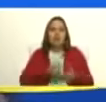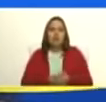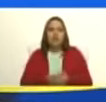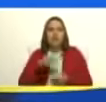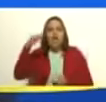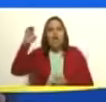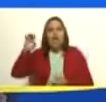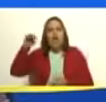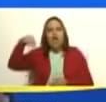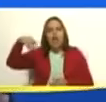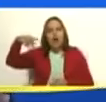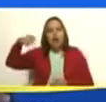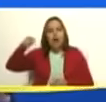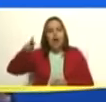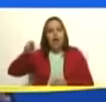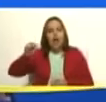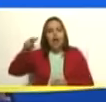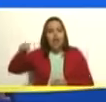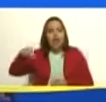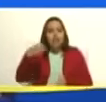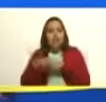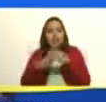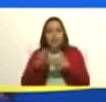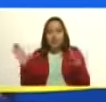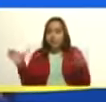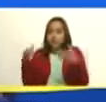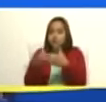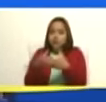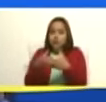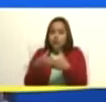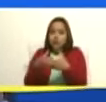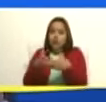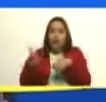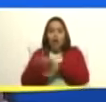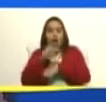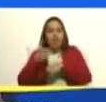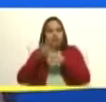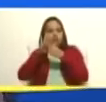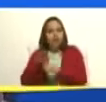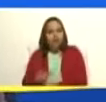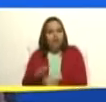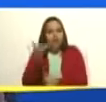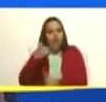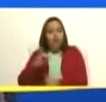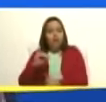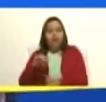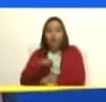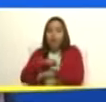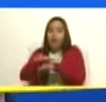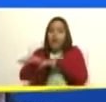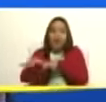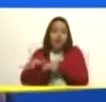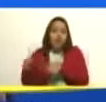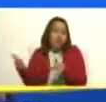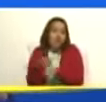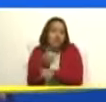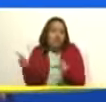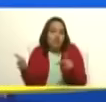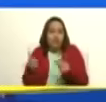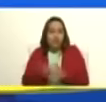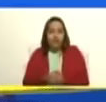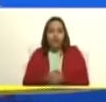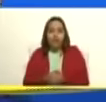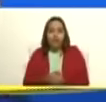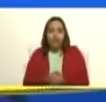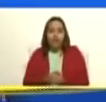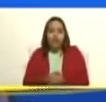asamblea, éramos colonia y el gobierno colonial era un gobierno eminentemente brutal,